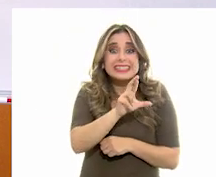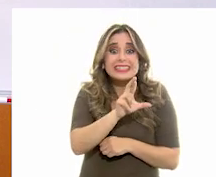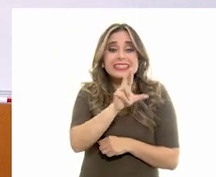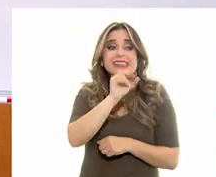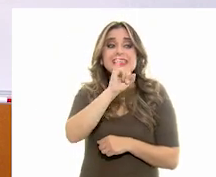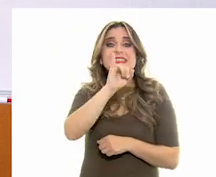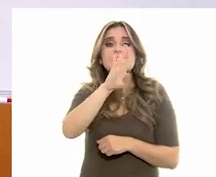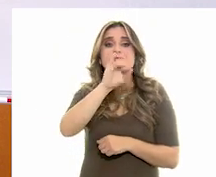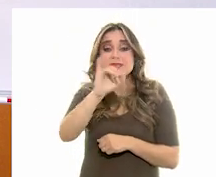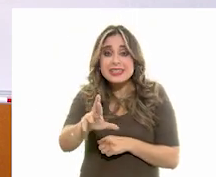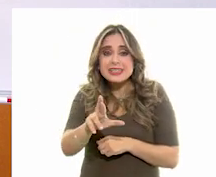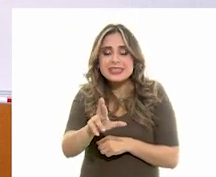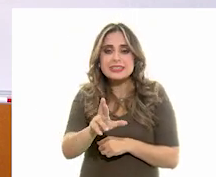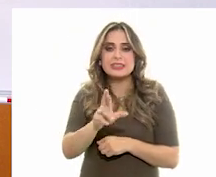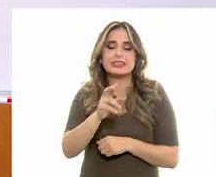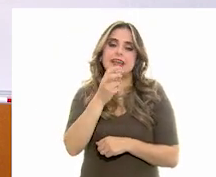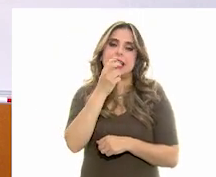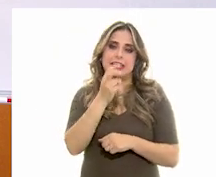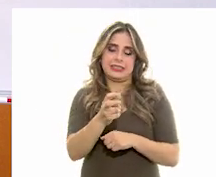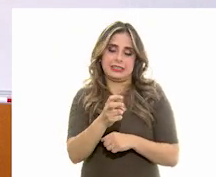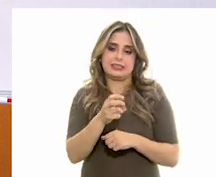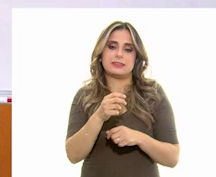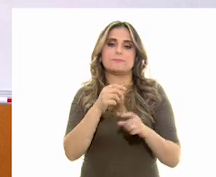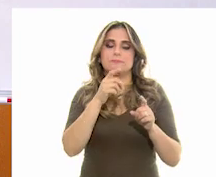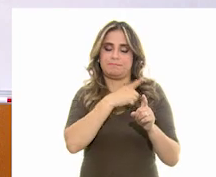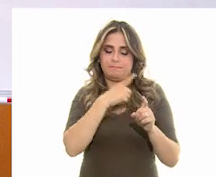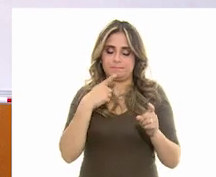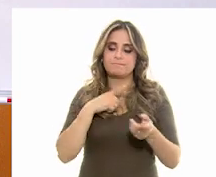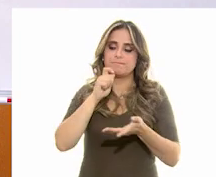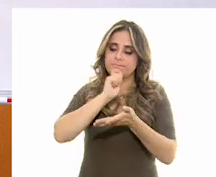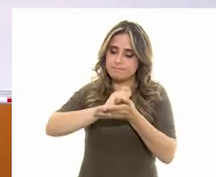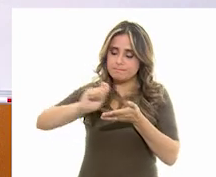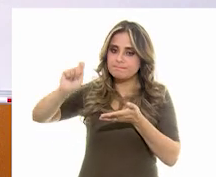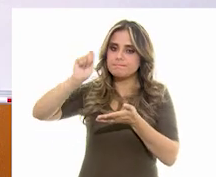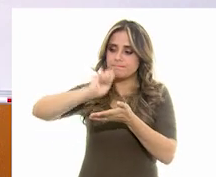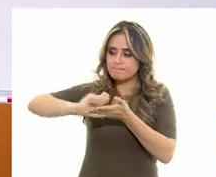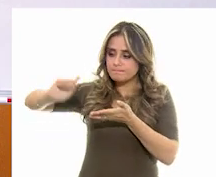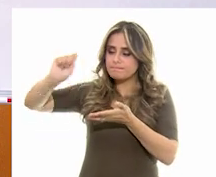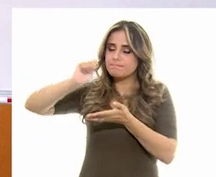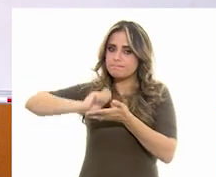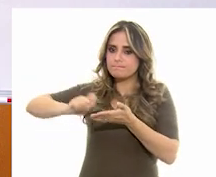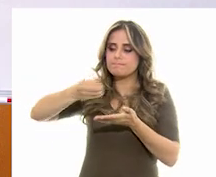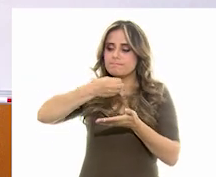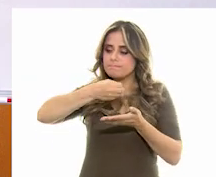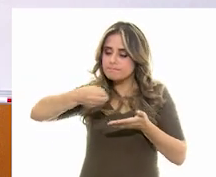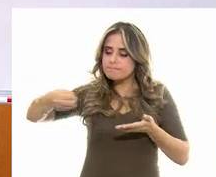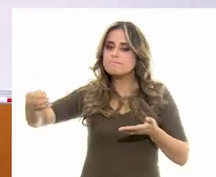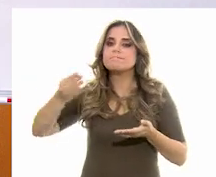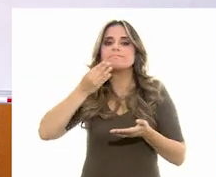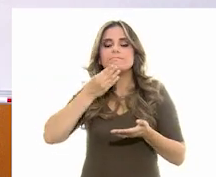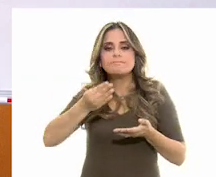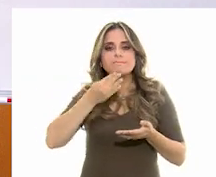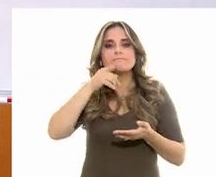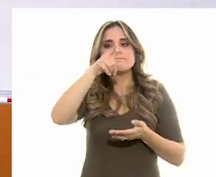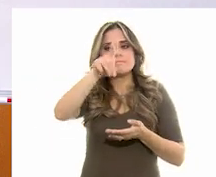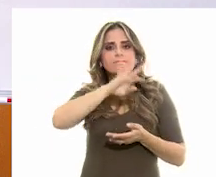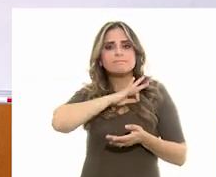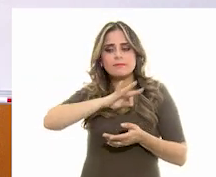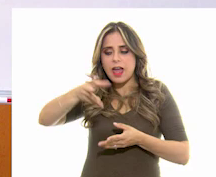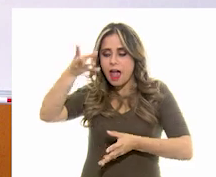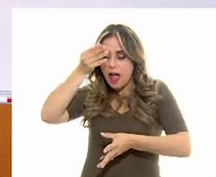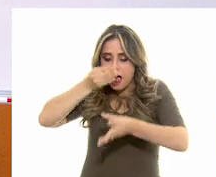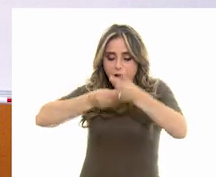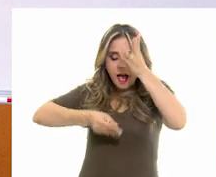escribiendo, estar redactando, nos vamos a ir dando cuenta y nos vamos a familiarizar con el